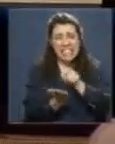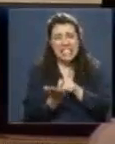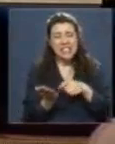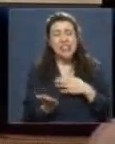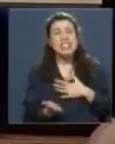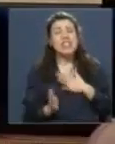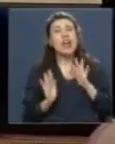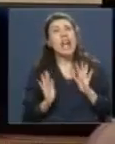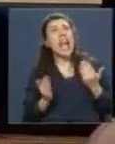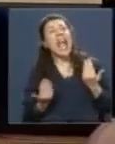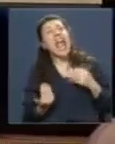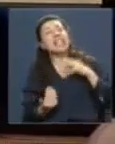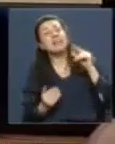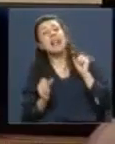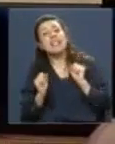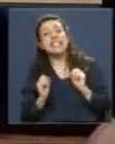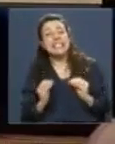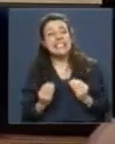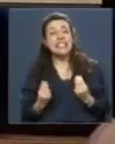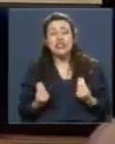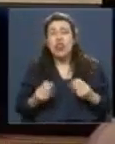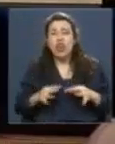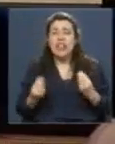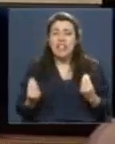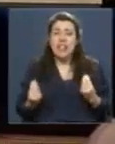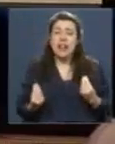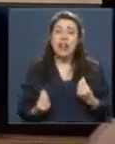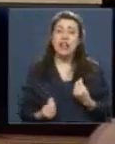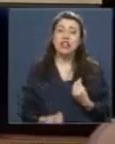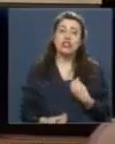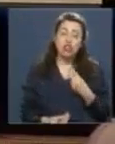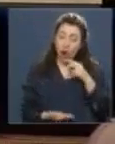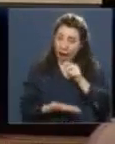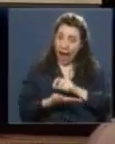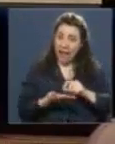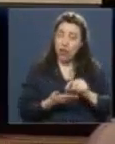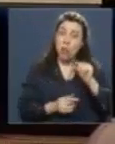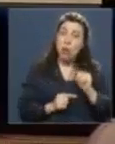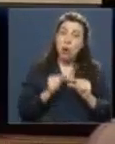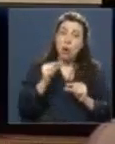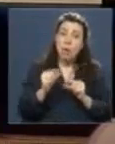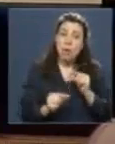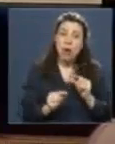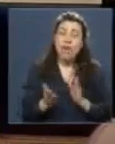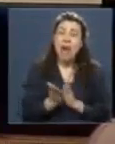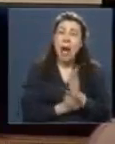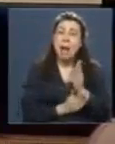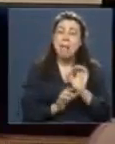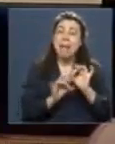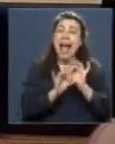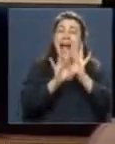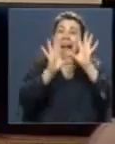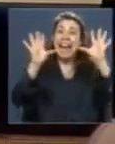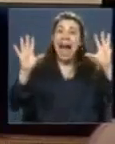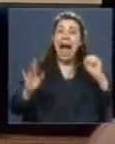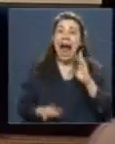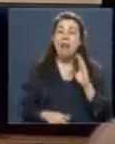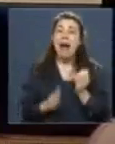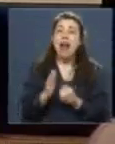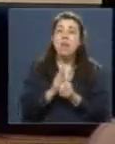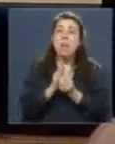esperanza es válida porque las cosas igual van a salir bien. Así que lo que noté es esto. Poco a poco empezará a aclarar el alba de un